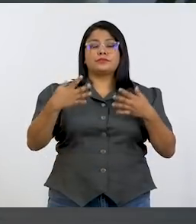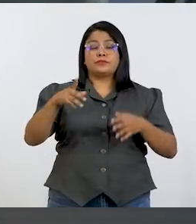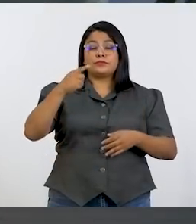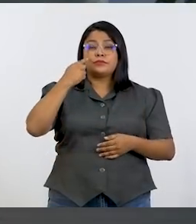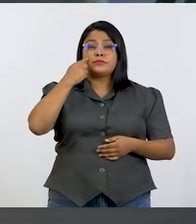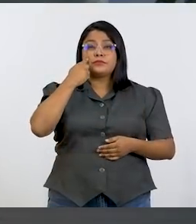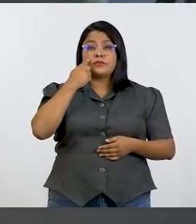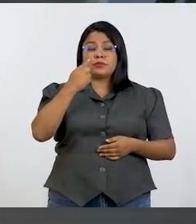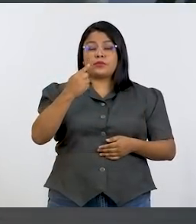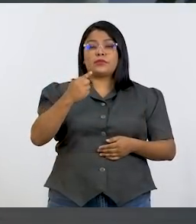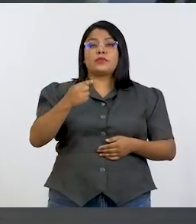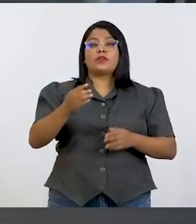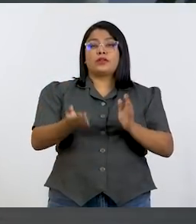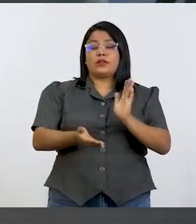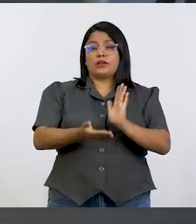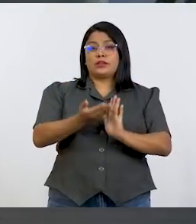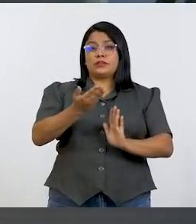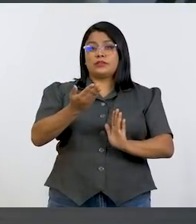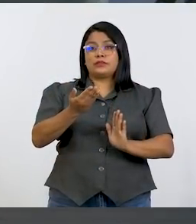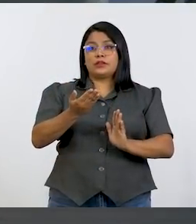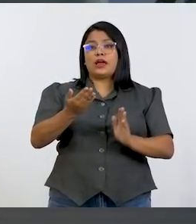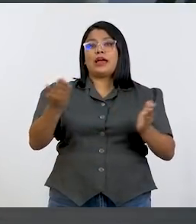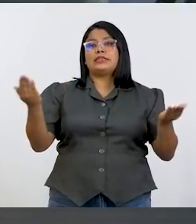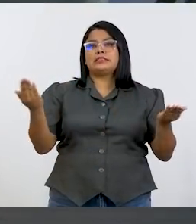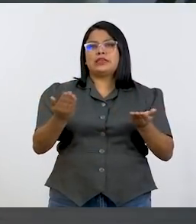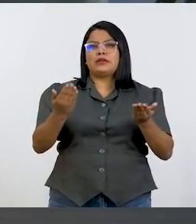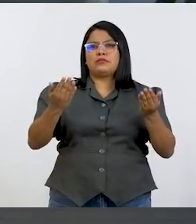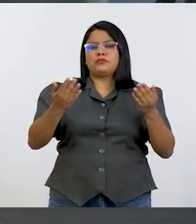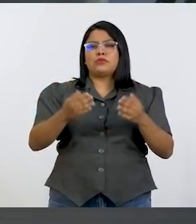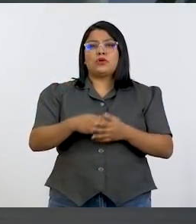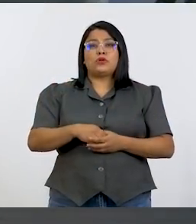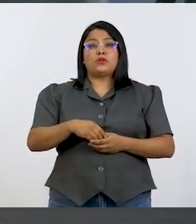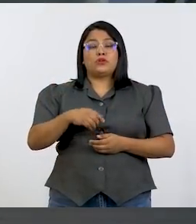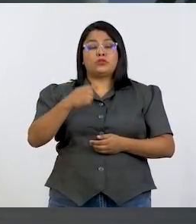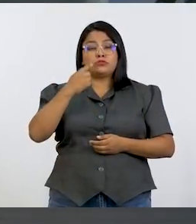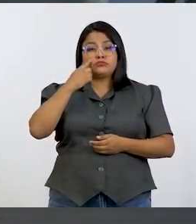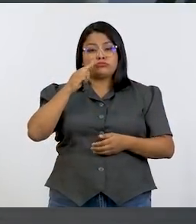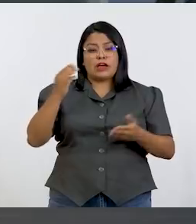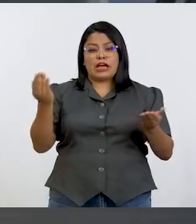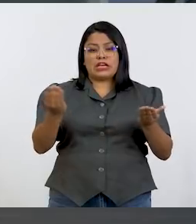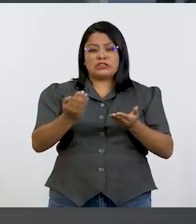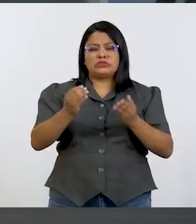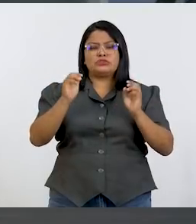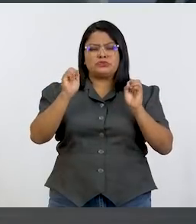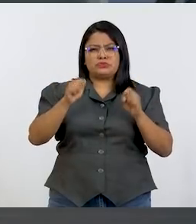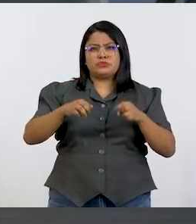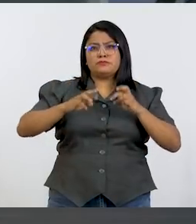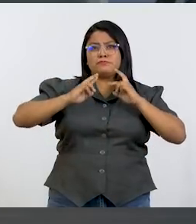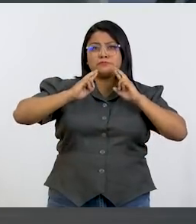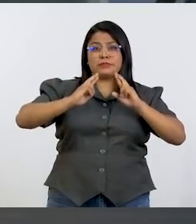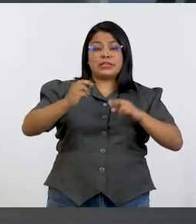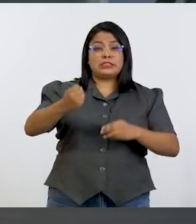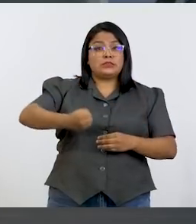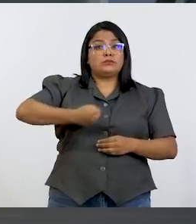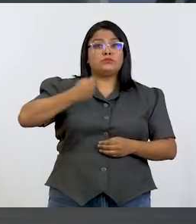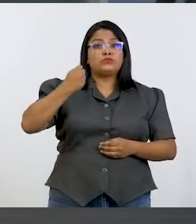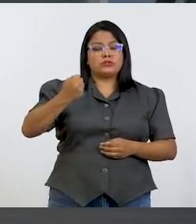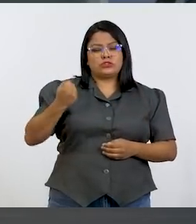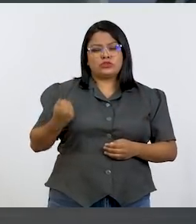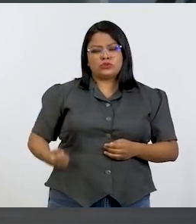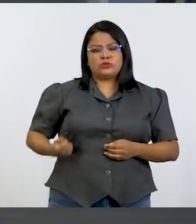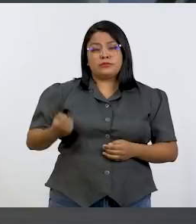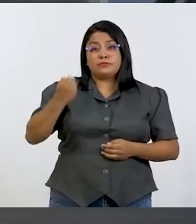Como vimos en las situaciones que acabamos de desarrollar, realizamos ciertas acciones que nos permitieron resolverlas. Es importante